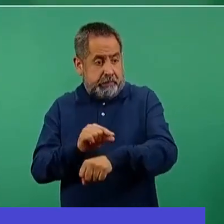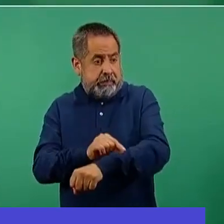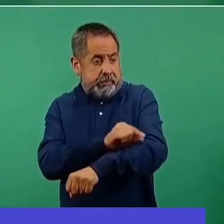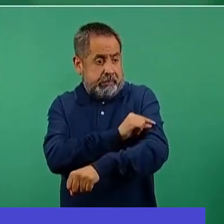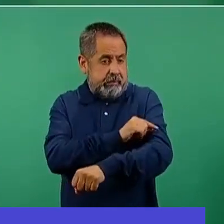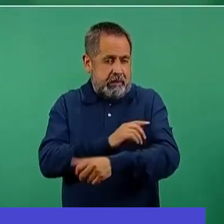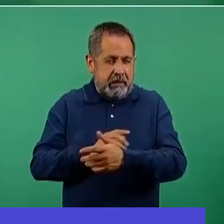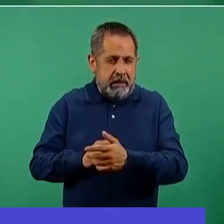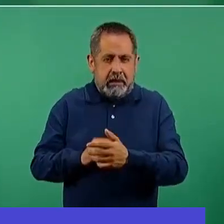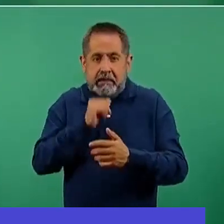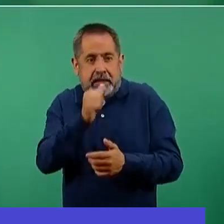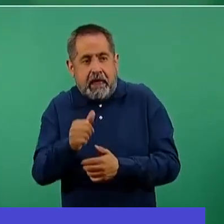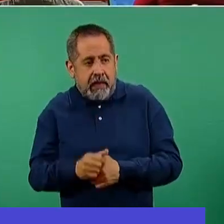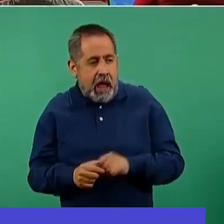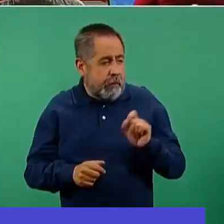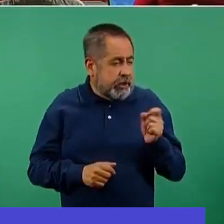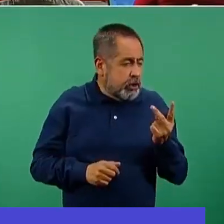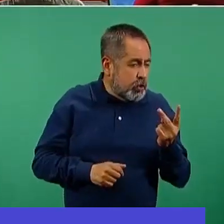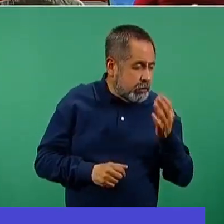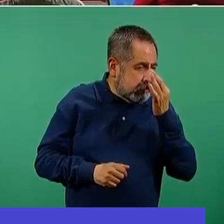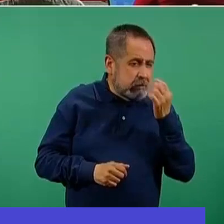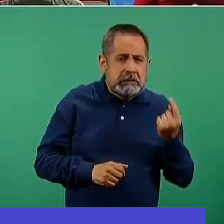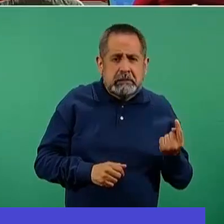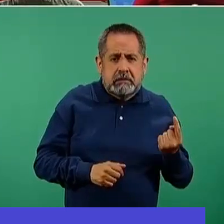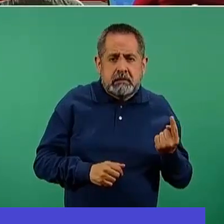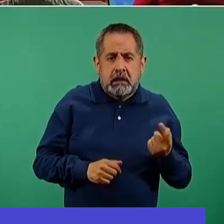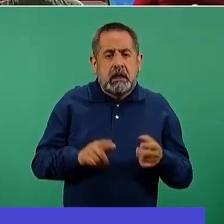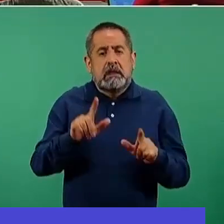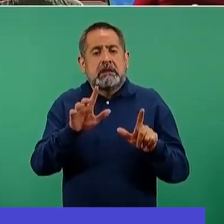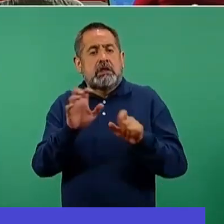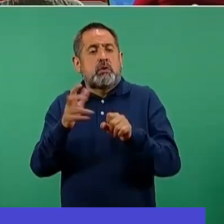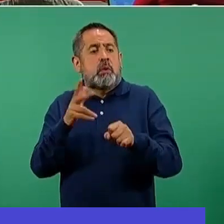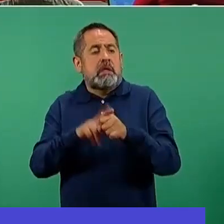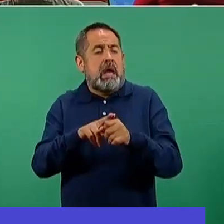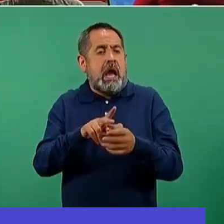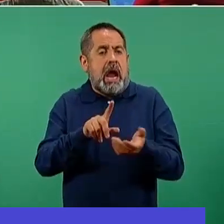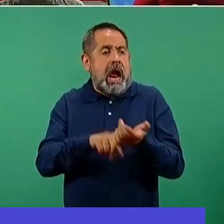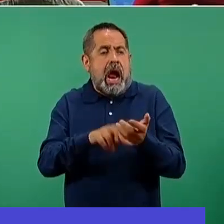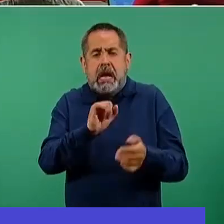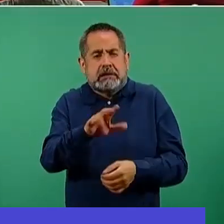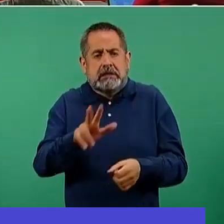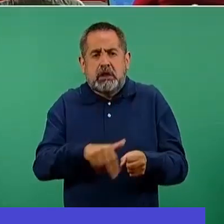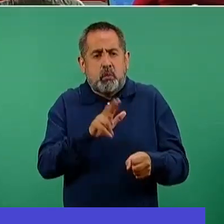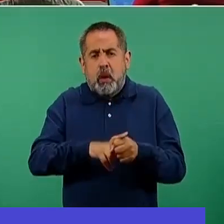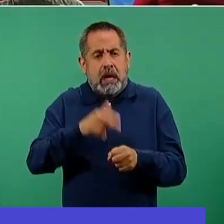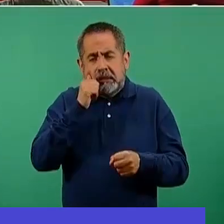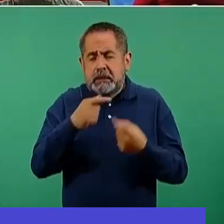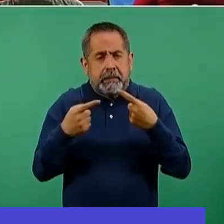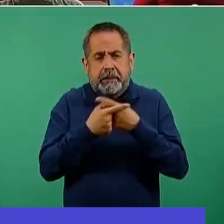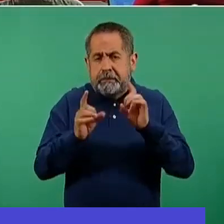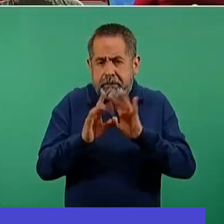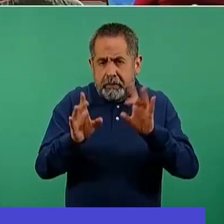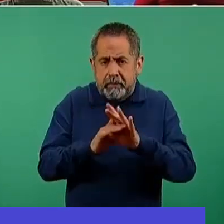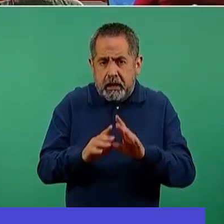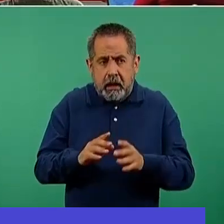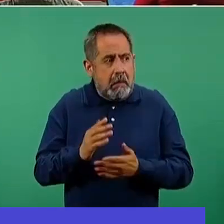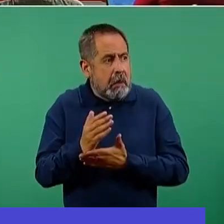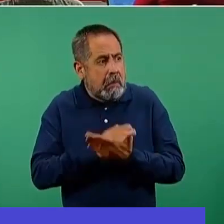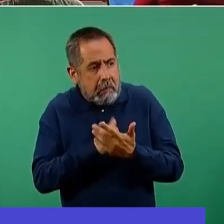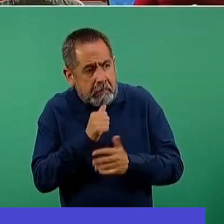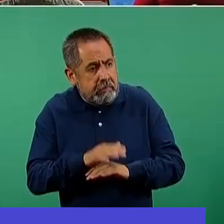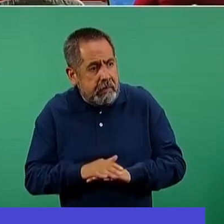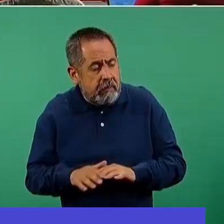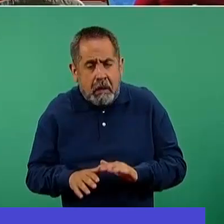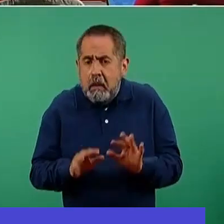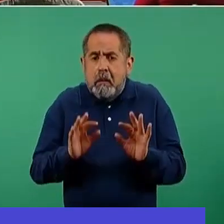contra 750 que se esperaría de manera natural. Esa y varios otros elementos de evidencia hacen